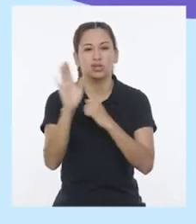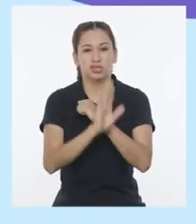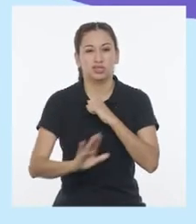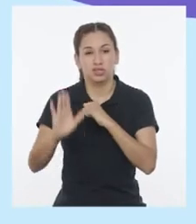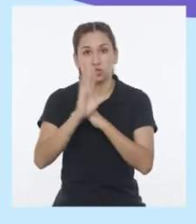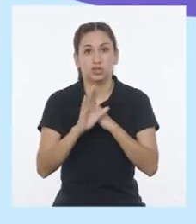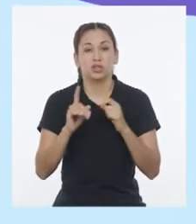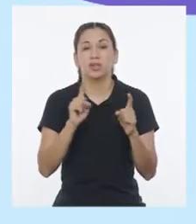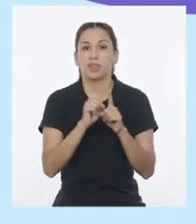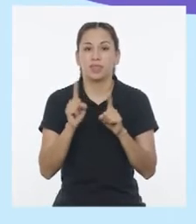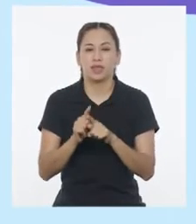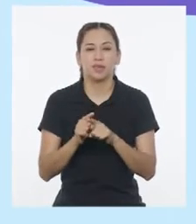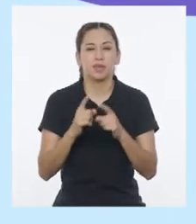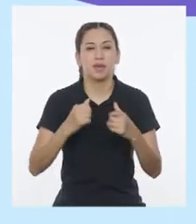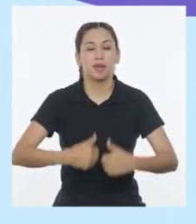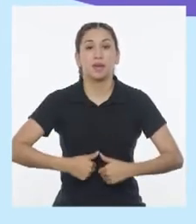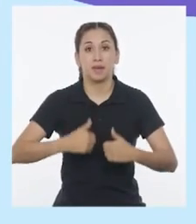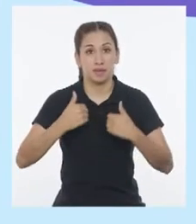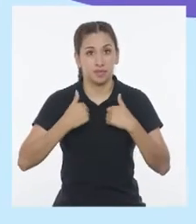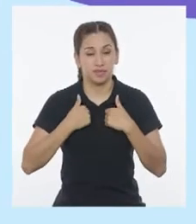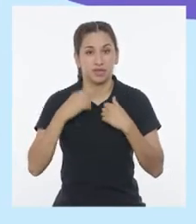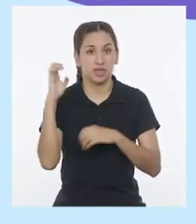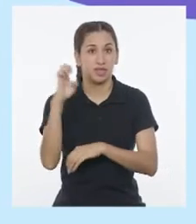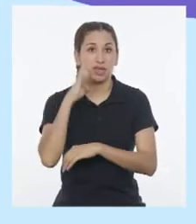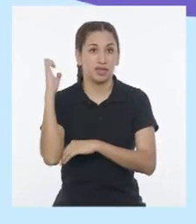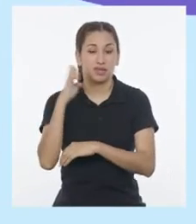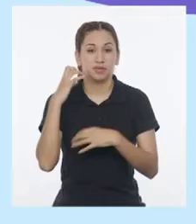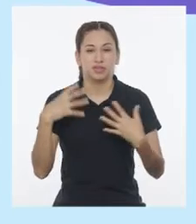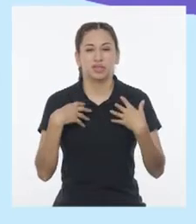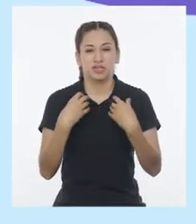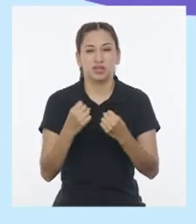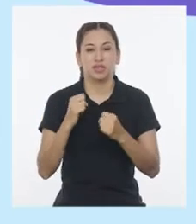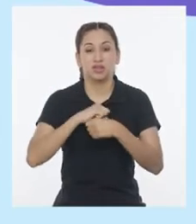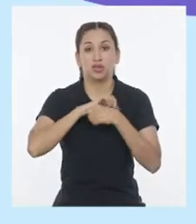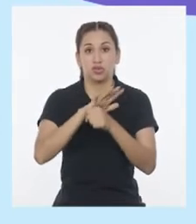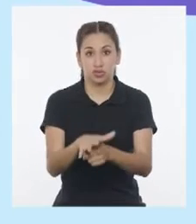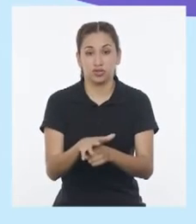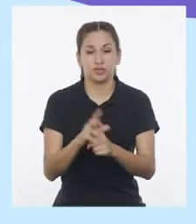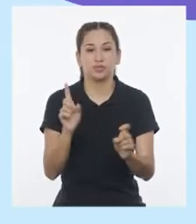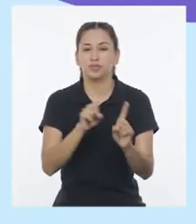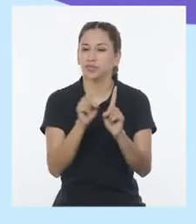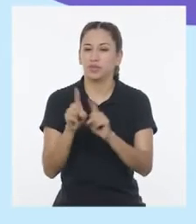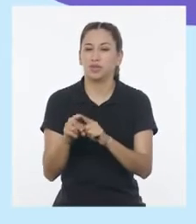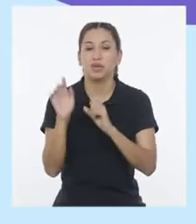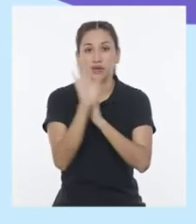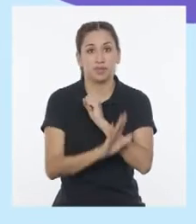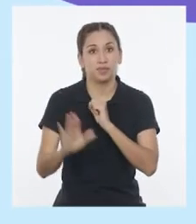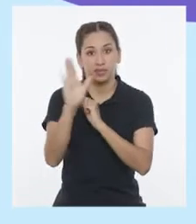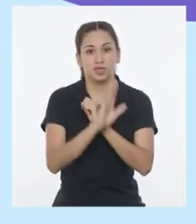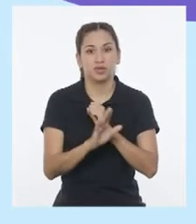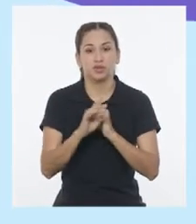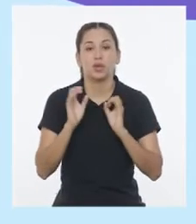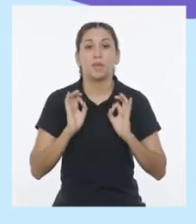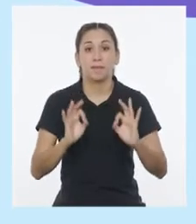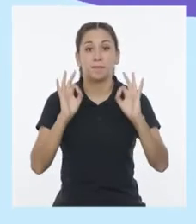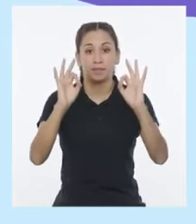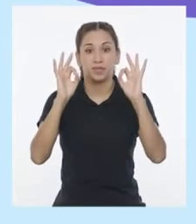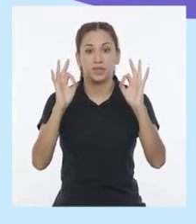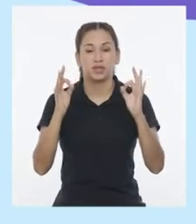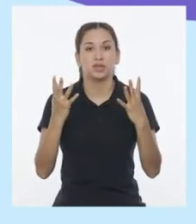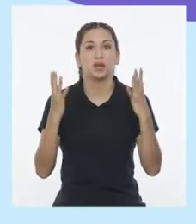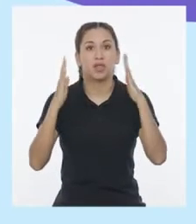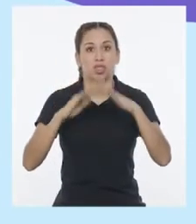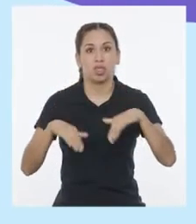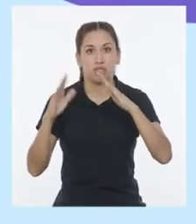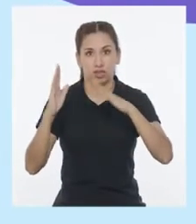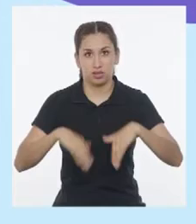sobre la seguridad ciudadana, las medidas ante la emergencia sanitaria por la COVID-19 y la prevención para disminuir